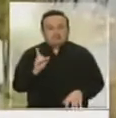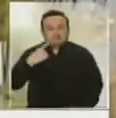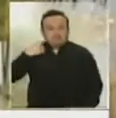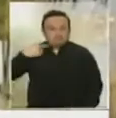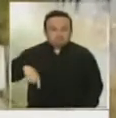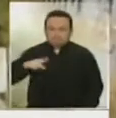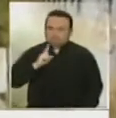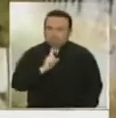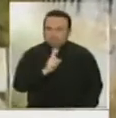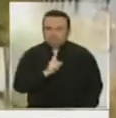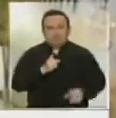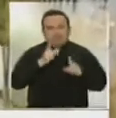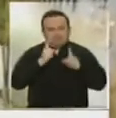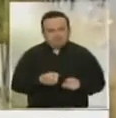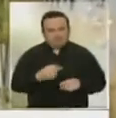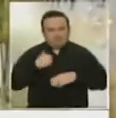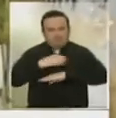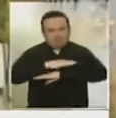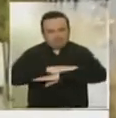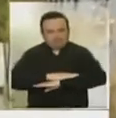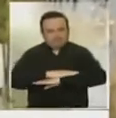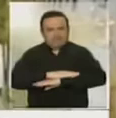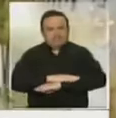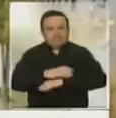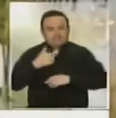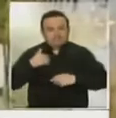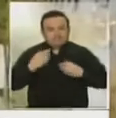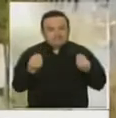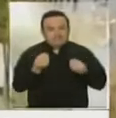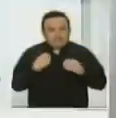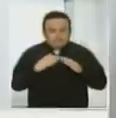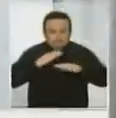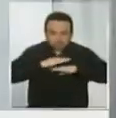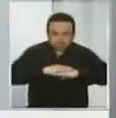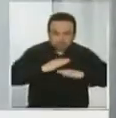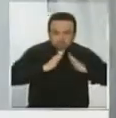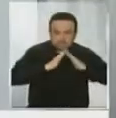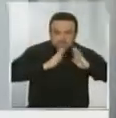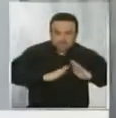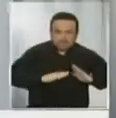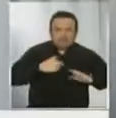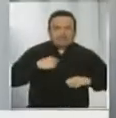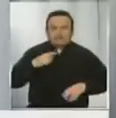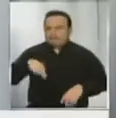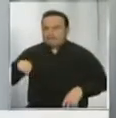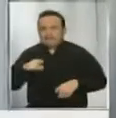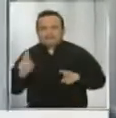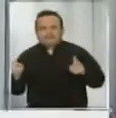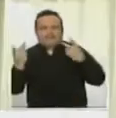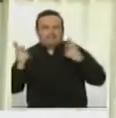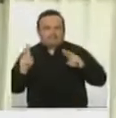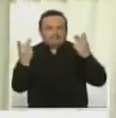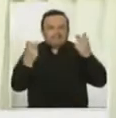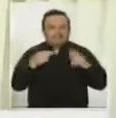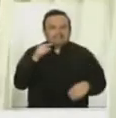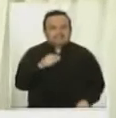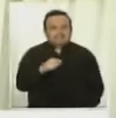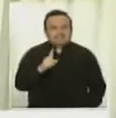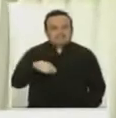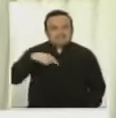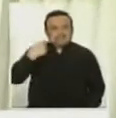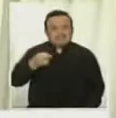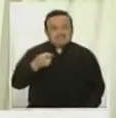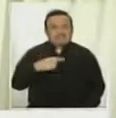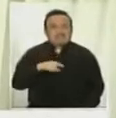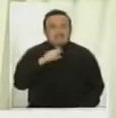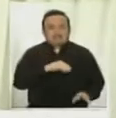de la autoridad. Haciendo esto, estamos salvando muchas vidas. El próximo lunes sería el traslado de aquellas personas que permanecen